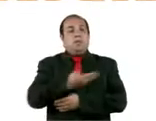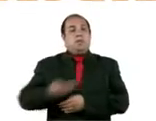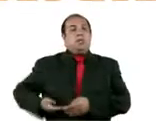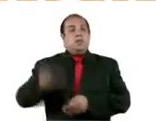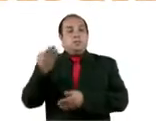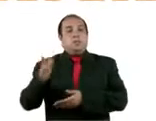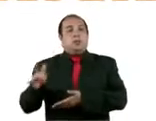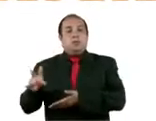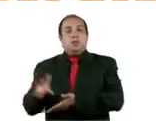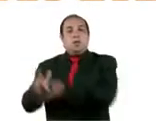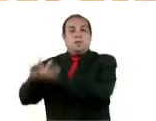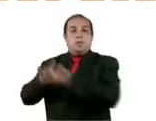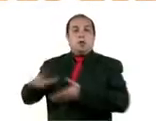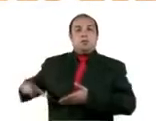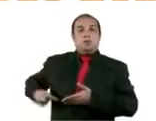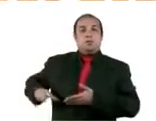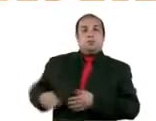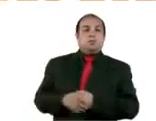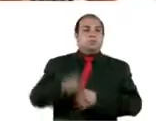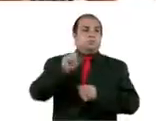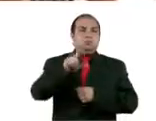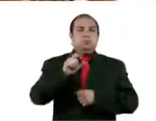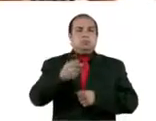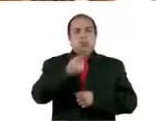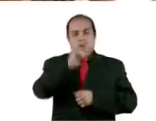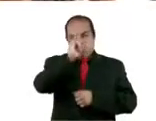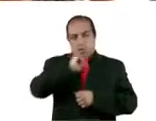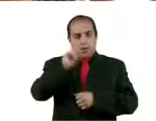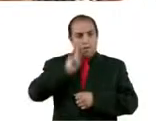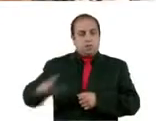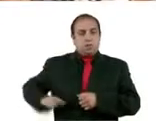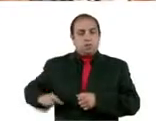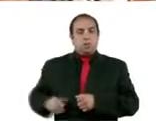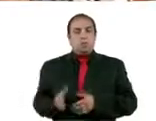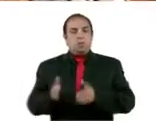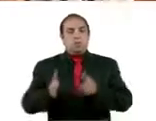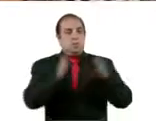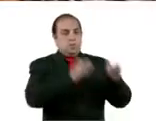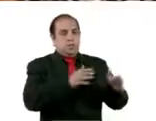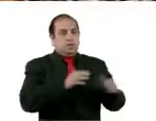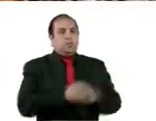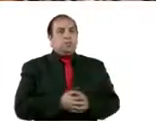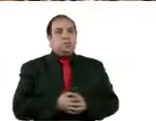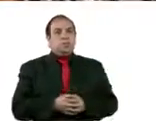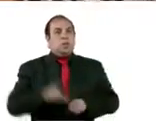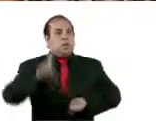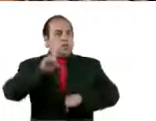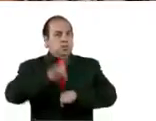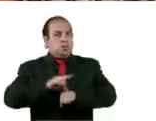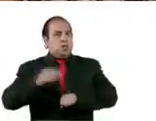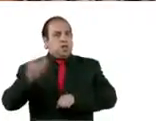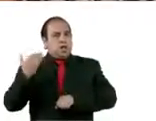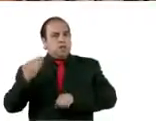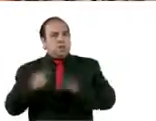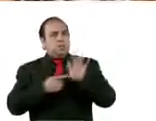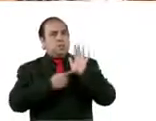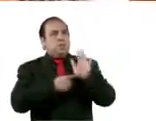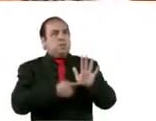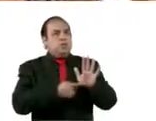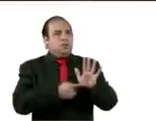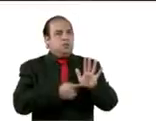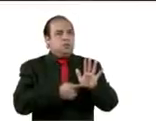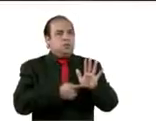jefa de gobierno. Ok, y por otro tema, doctora, quisiera preguntar. El día que presentamos la presentación al